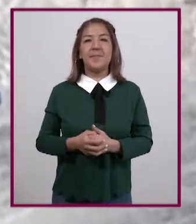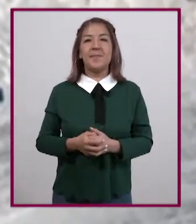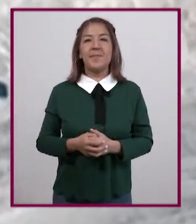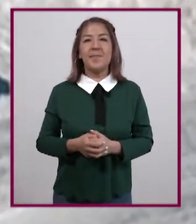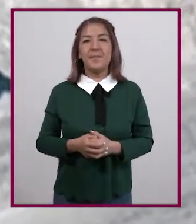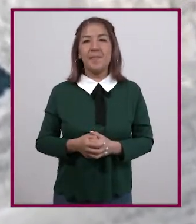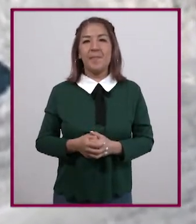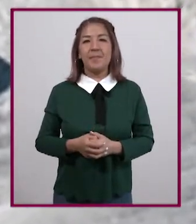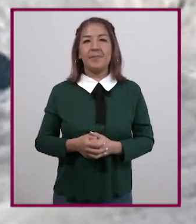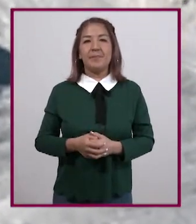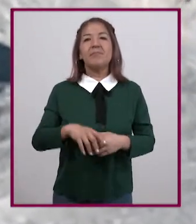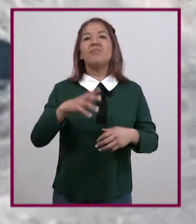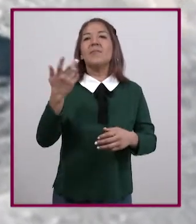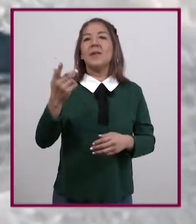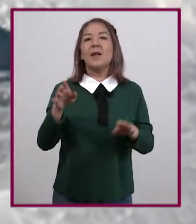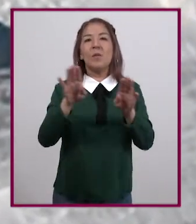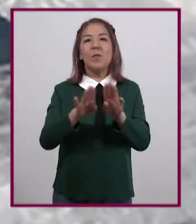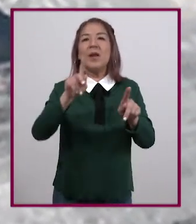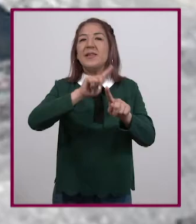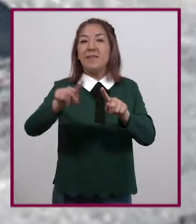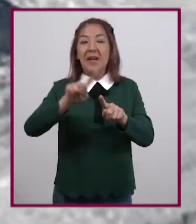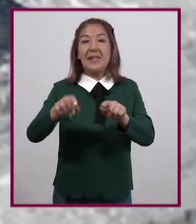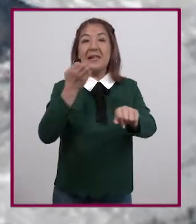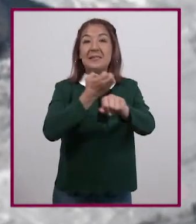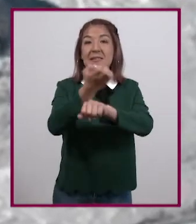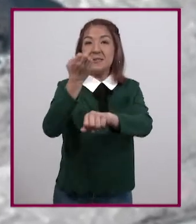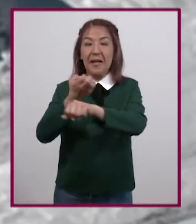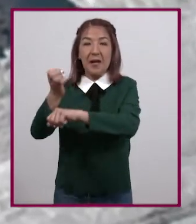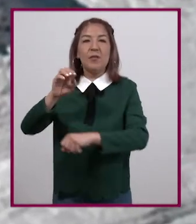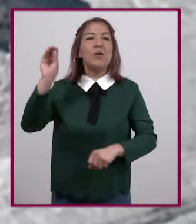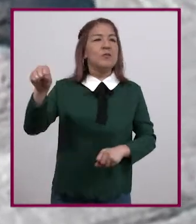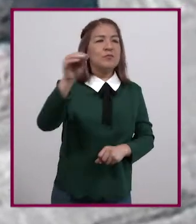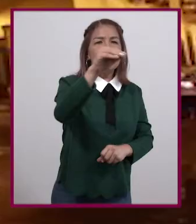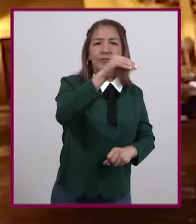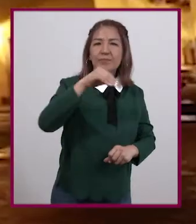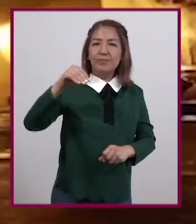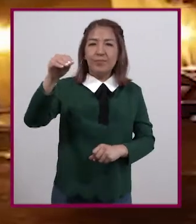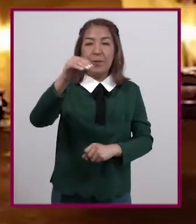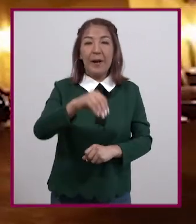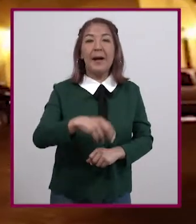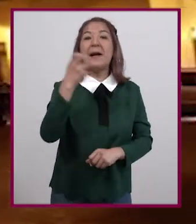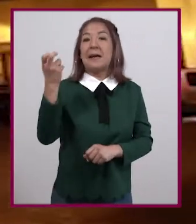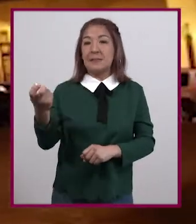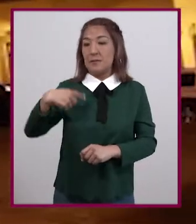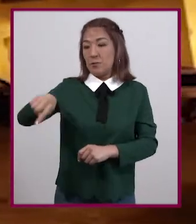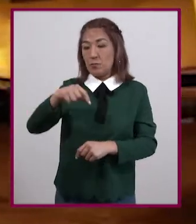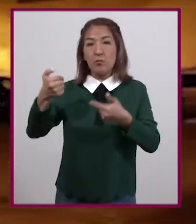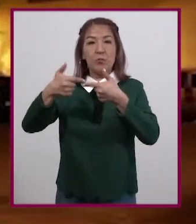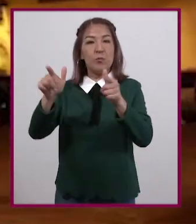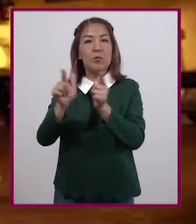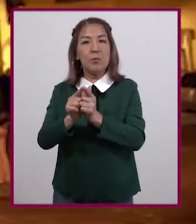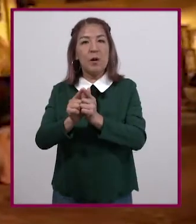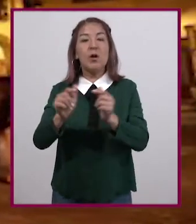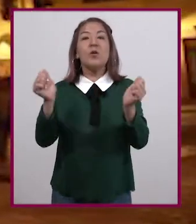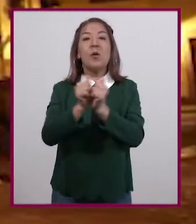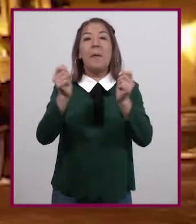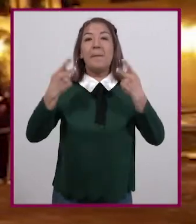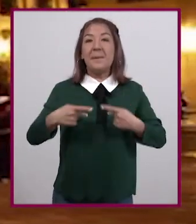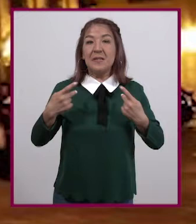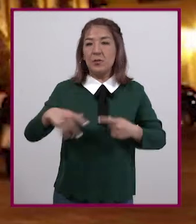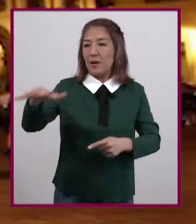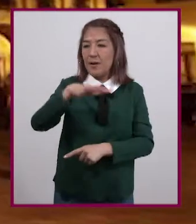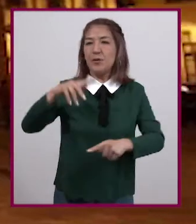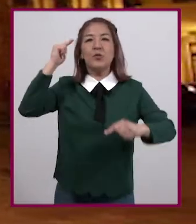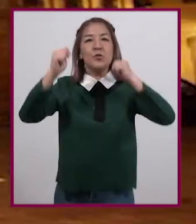llevaran a los diferentes estados, los diferentes poblados, y ellos a su vez con personas